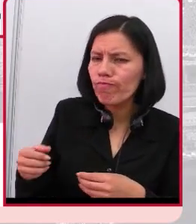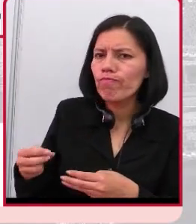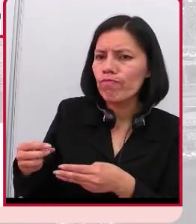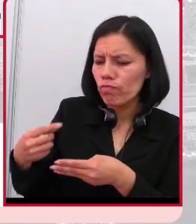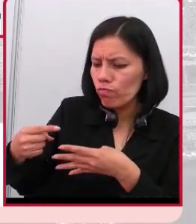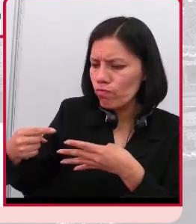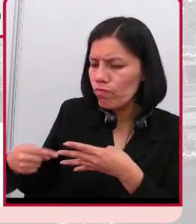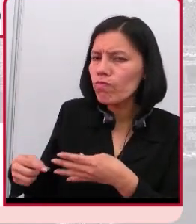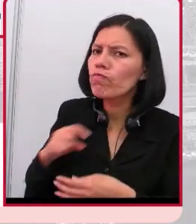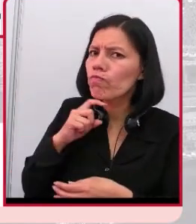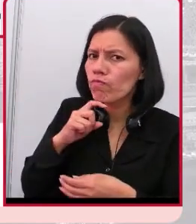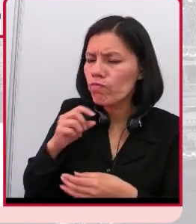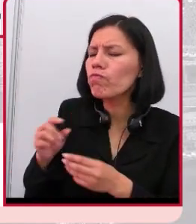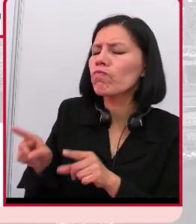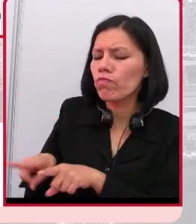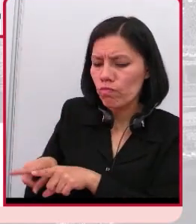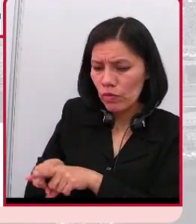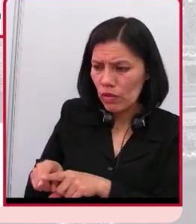nosotros procesamos,